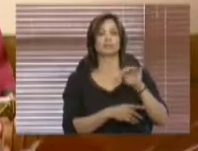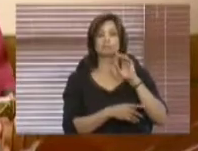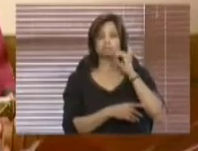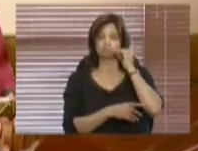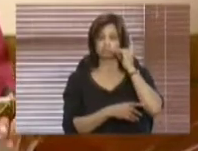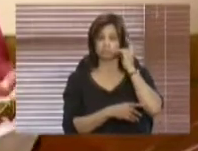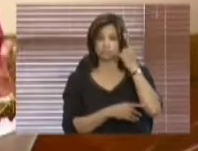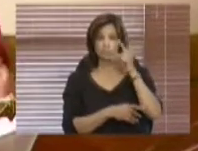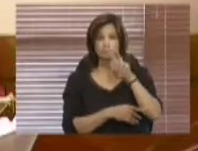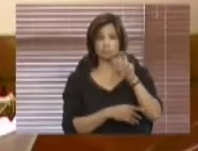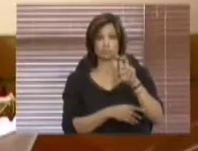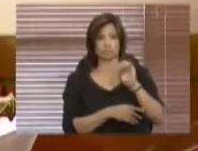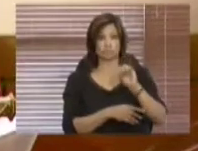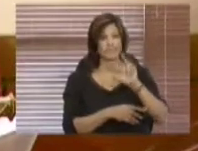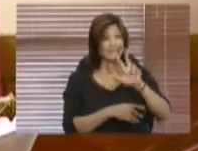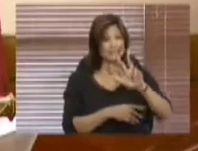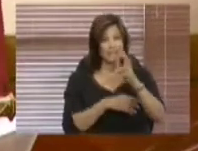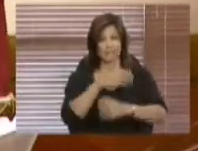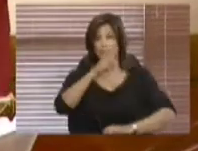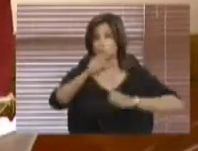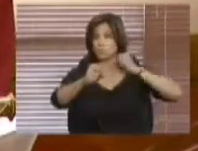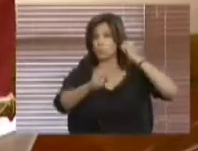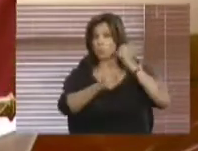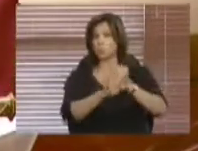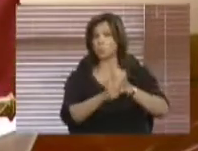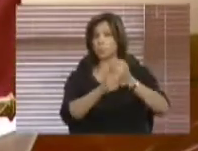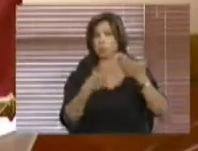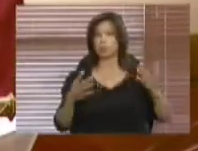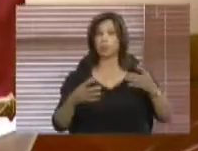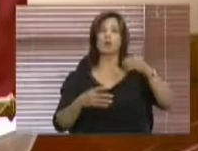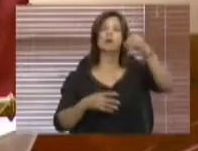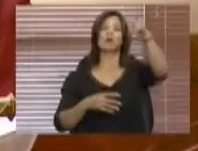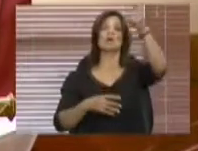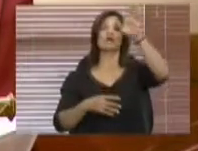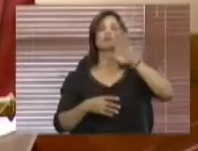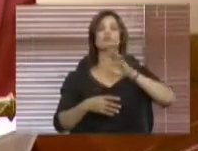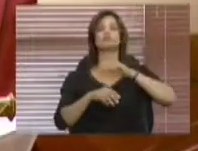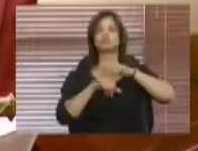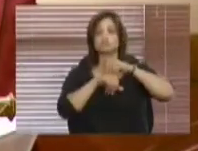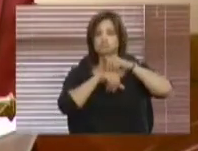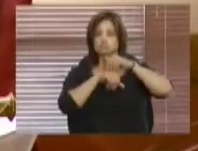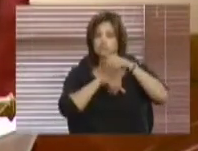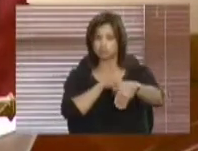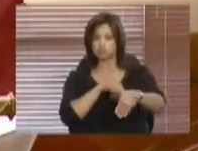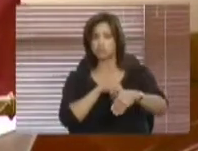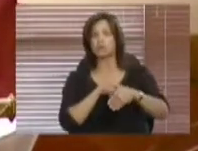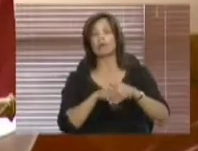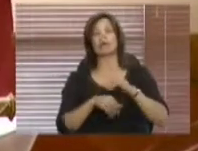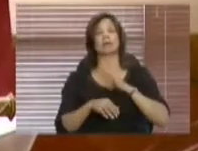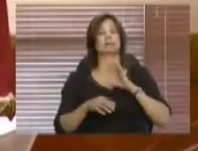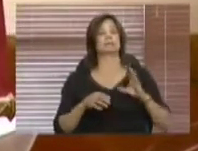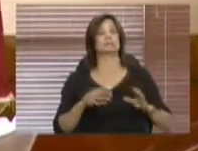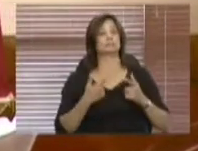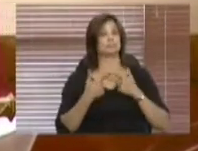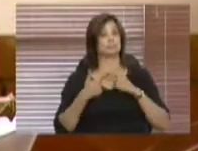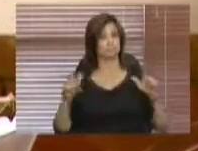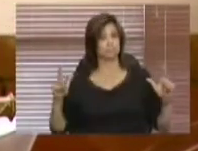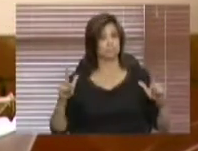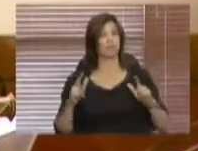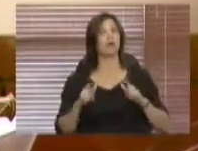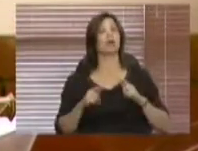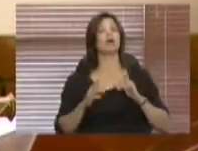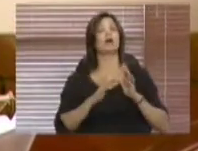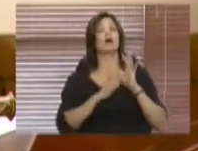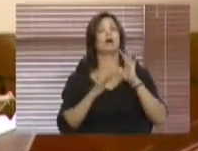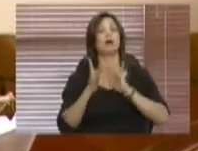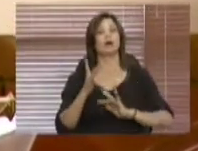203 años, Dios nos envió al Cristo de la libertad, al Mesías